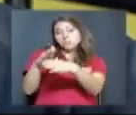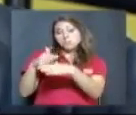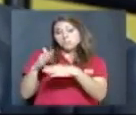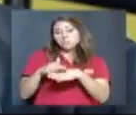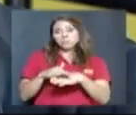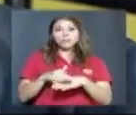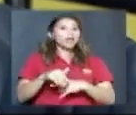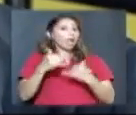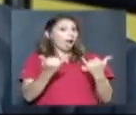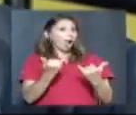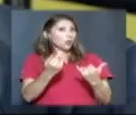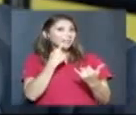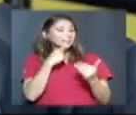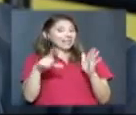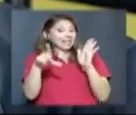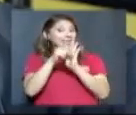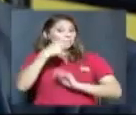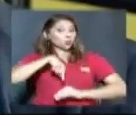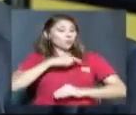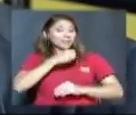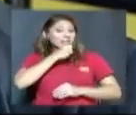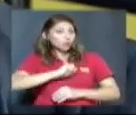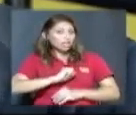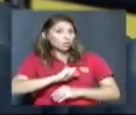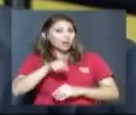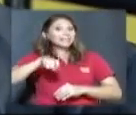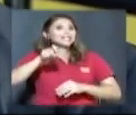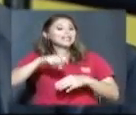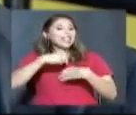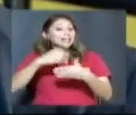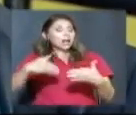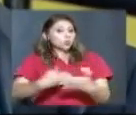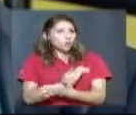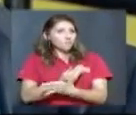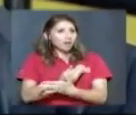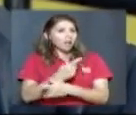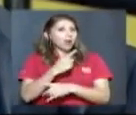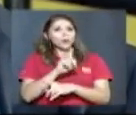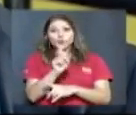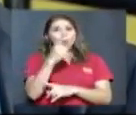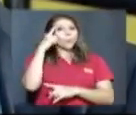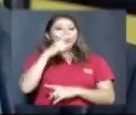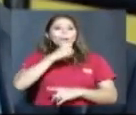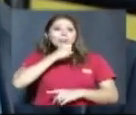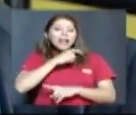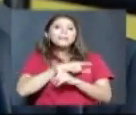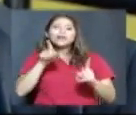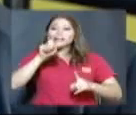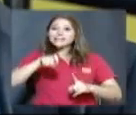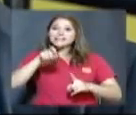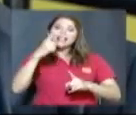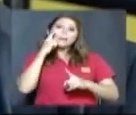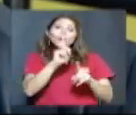por ser antigua hay que hacerla nueva, pero sí es inminente el cambio. Don Germán,